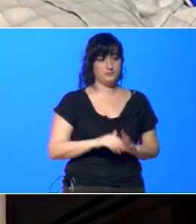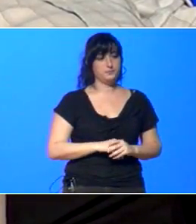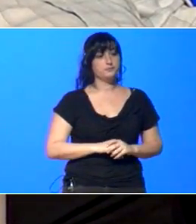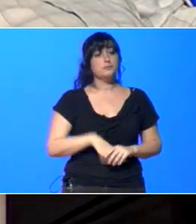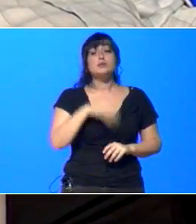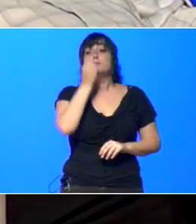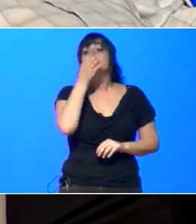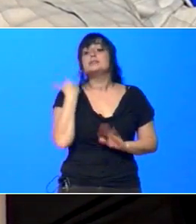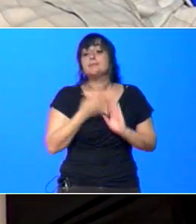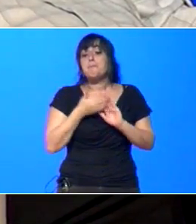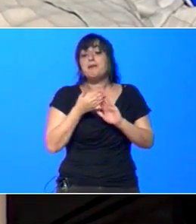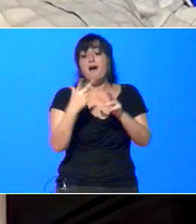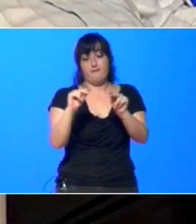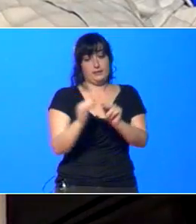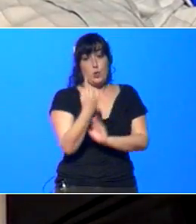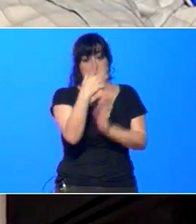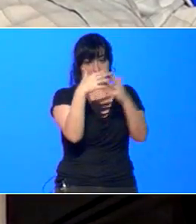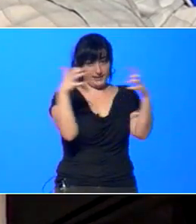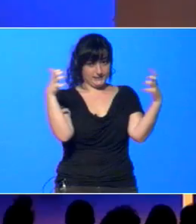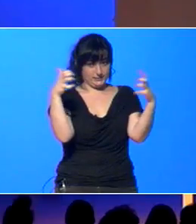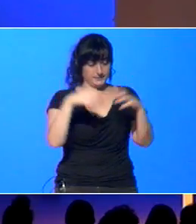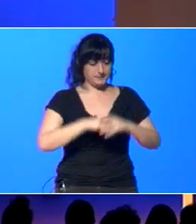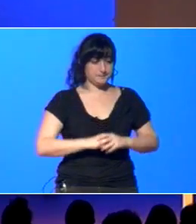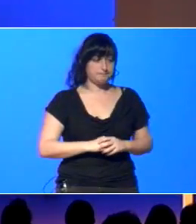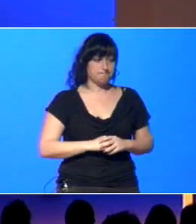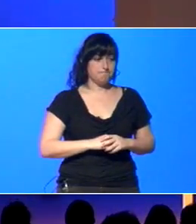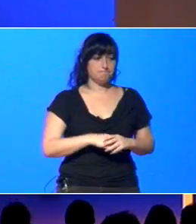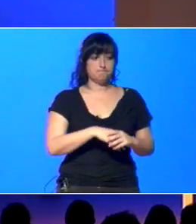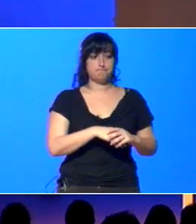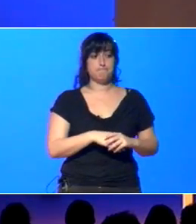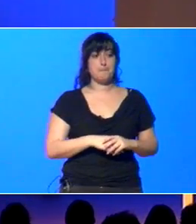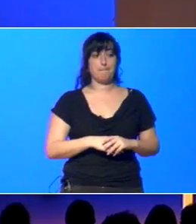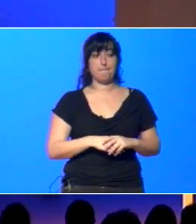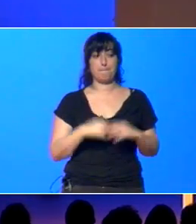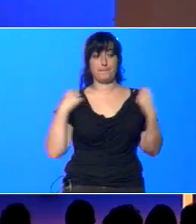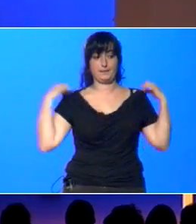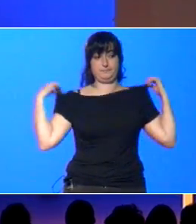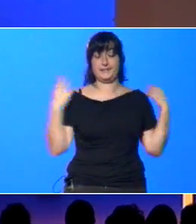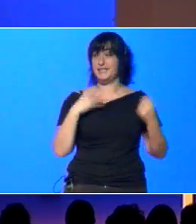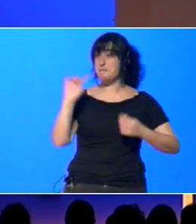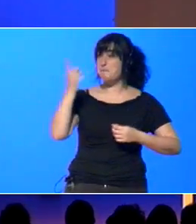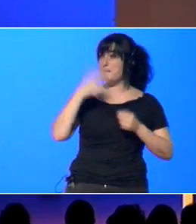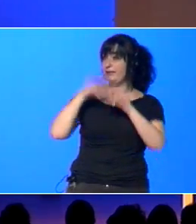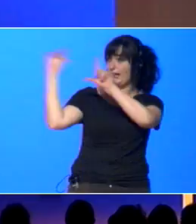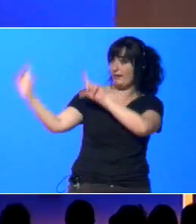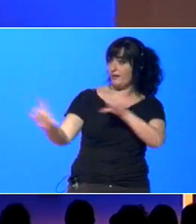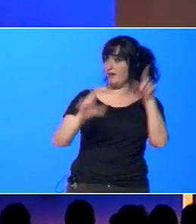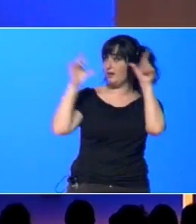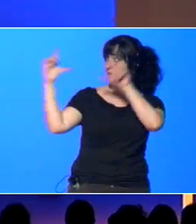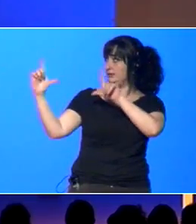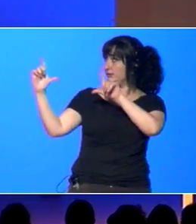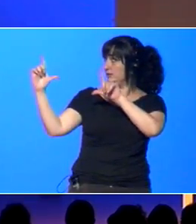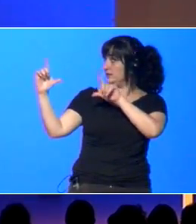Bueno, quiero terminar con una frase. Esta primera me voy a pasar, creo que la he dejado para más